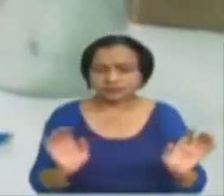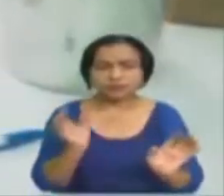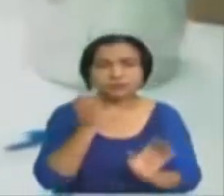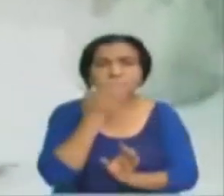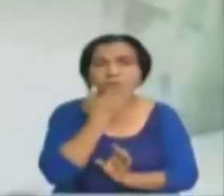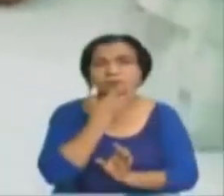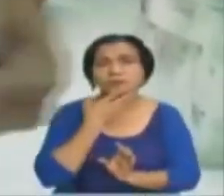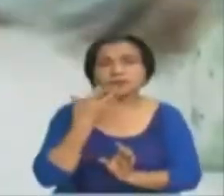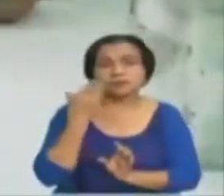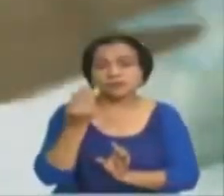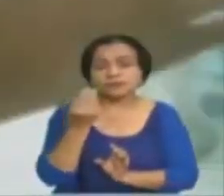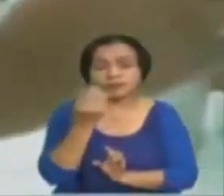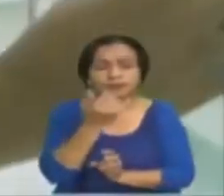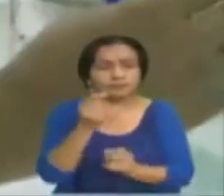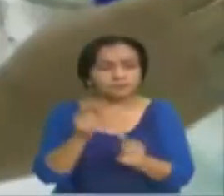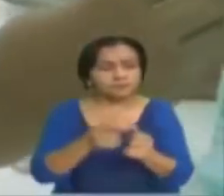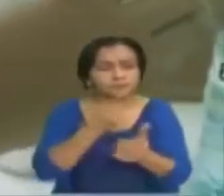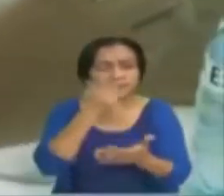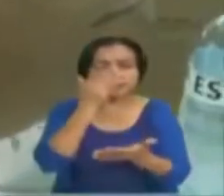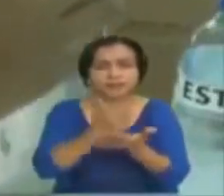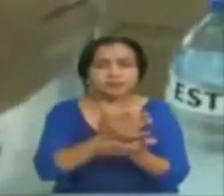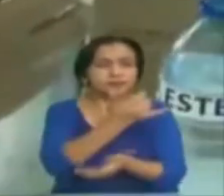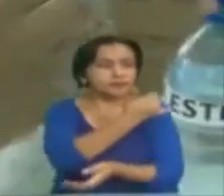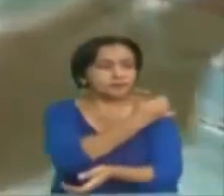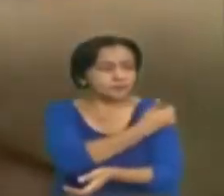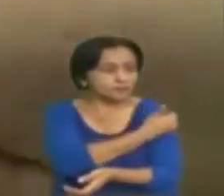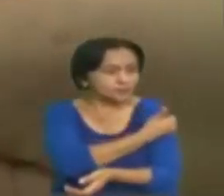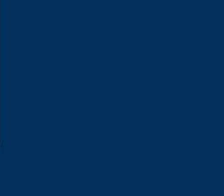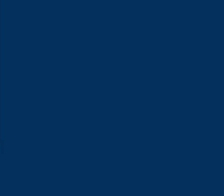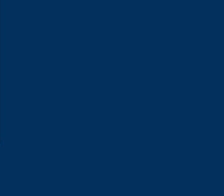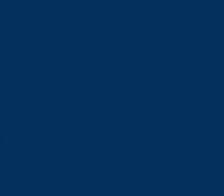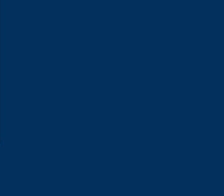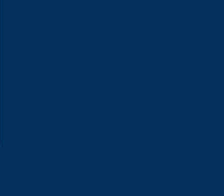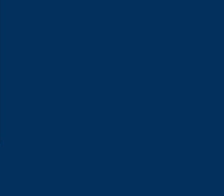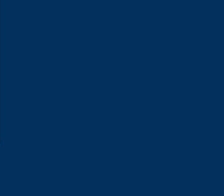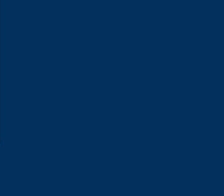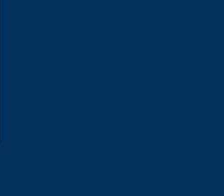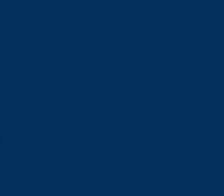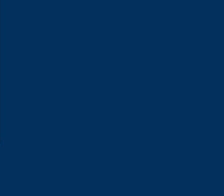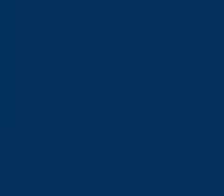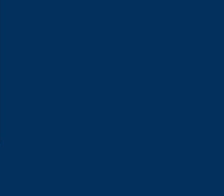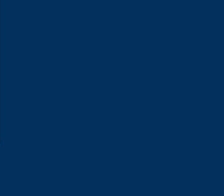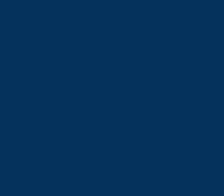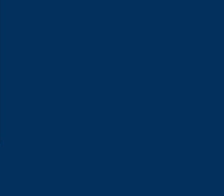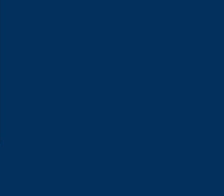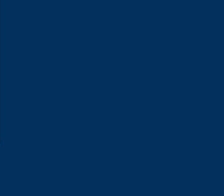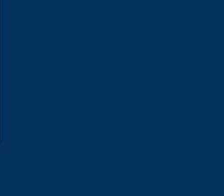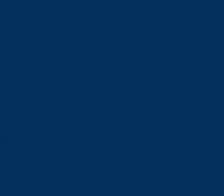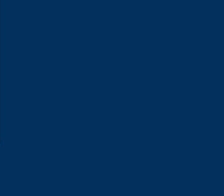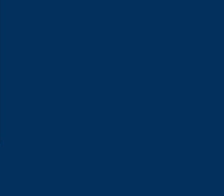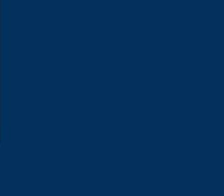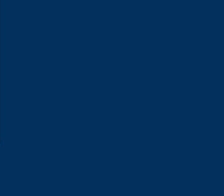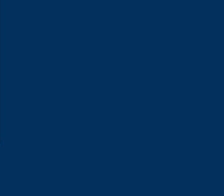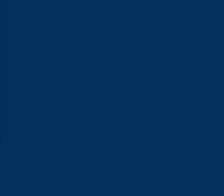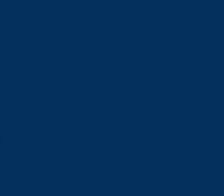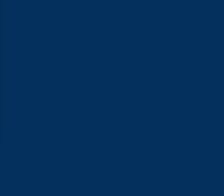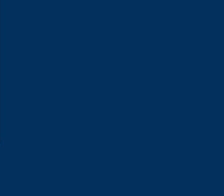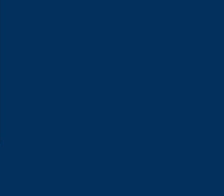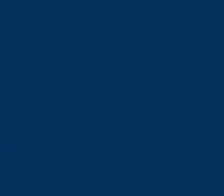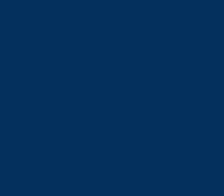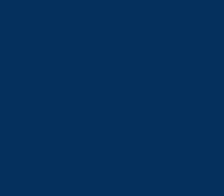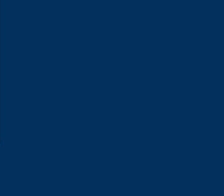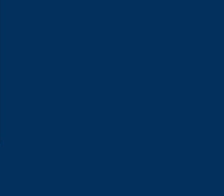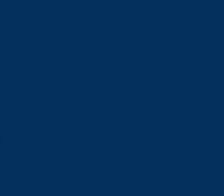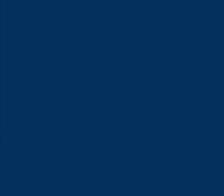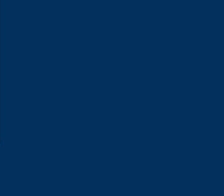Ometepe, patrimonio natural bellísimo de nuestra Nicaragua. También el Centro de Salud de Altagracia,